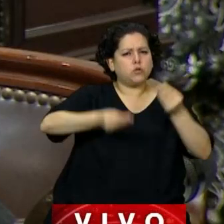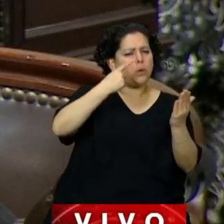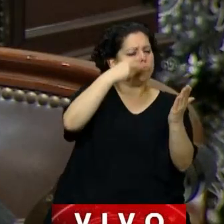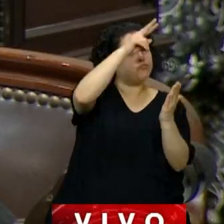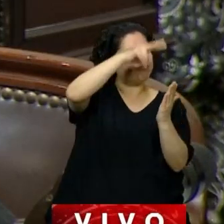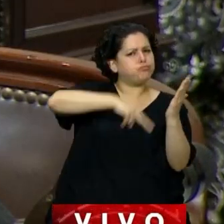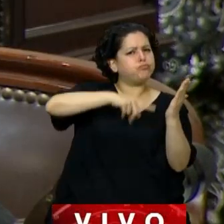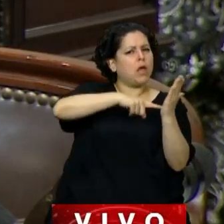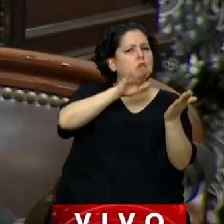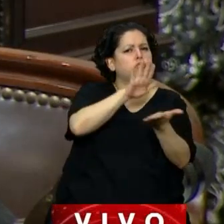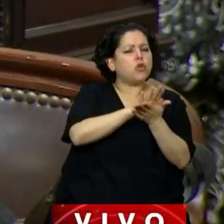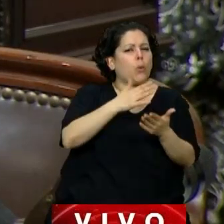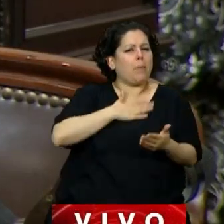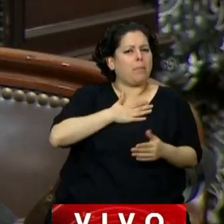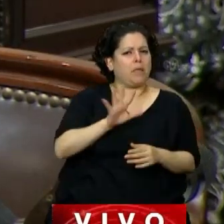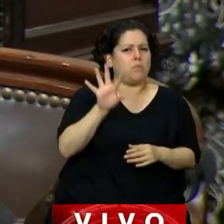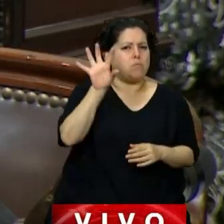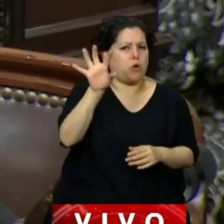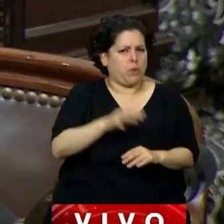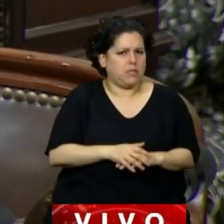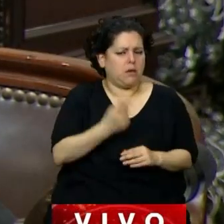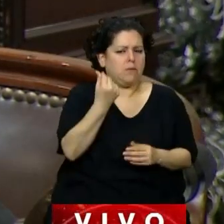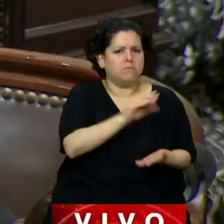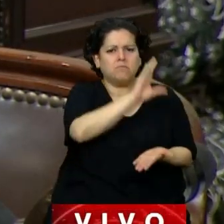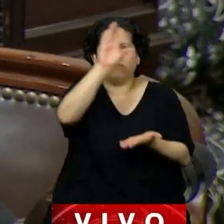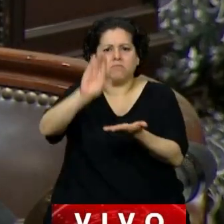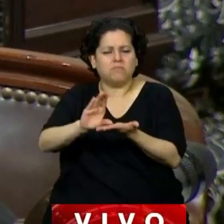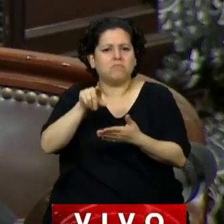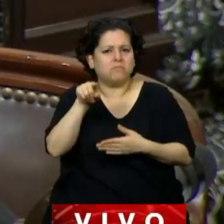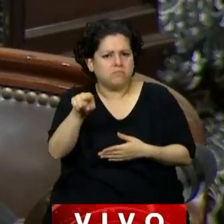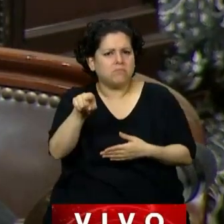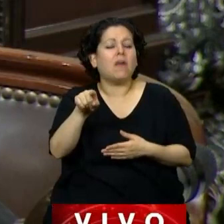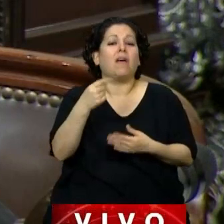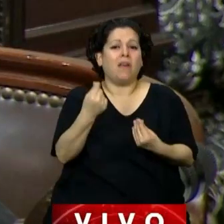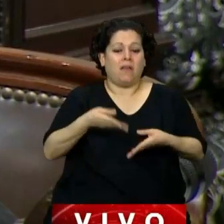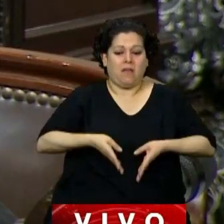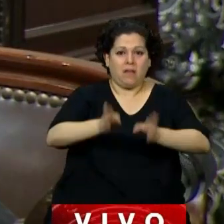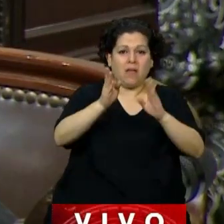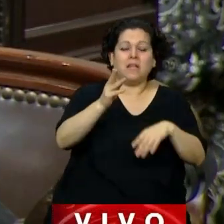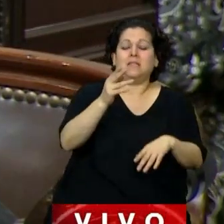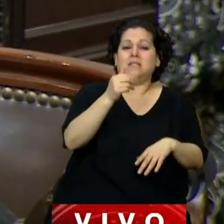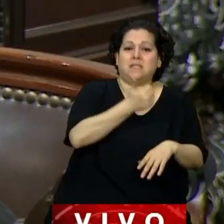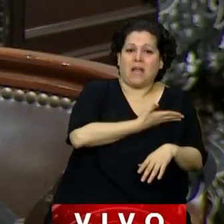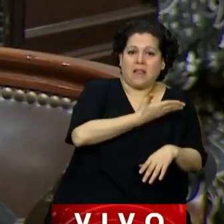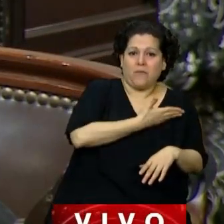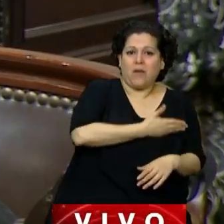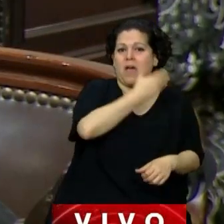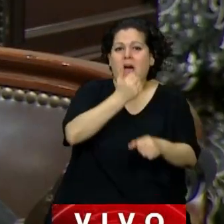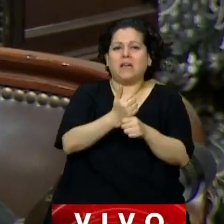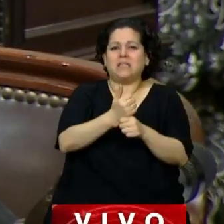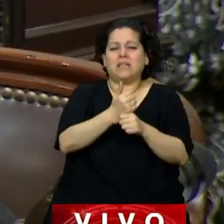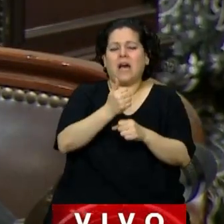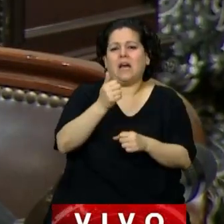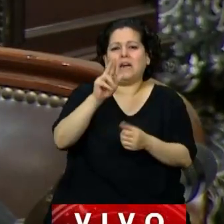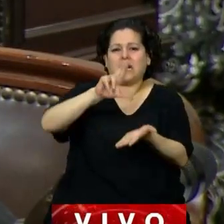destinadas específicamente a mi provincia, sobre todo el tramo que va desde Santa Fe a Reconquista, y me encuentro